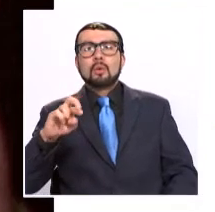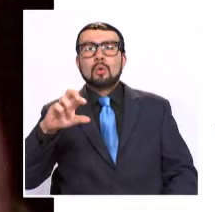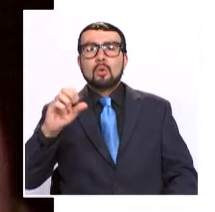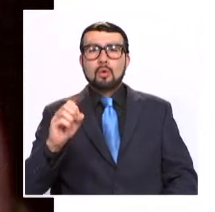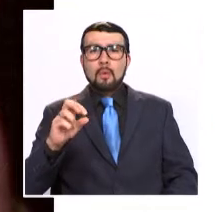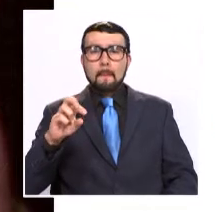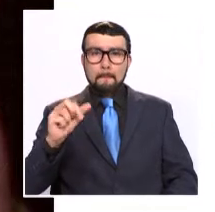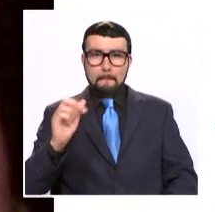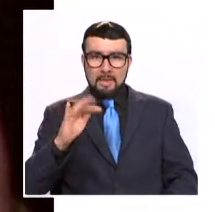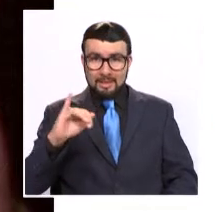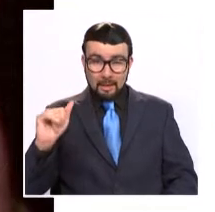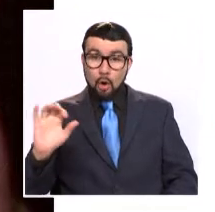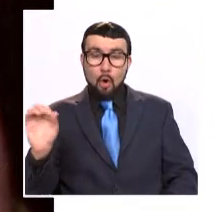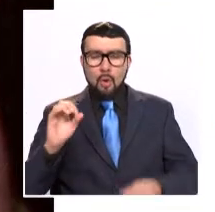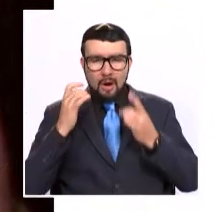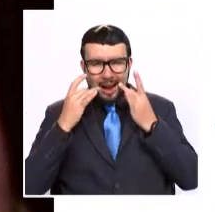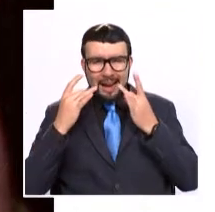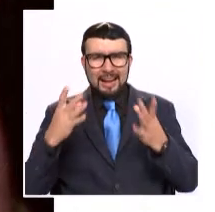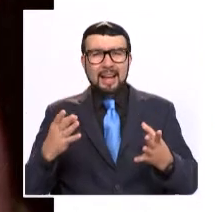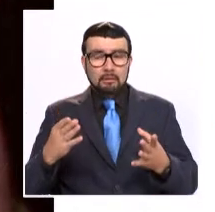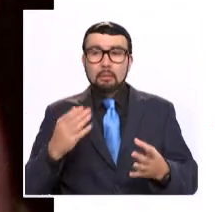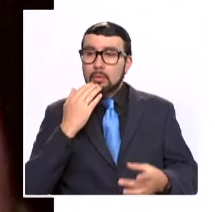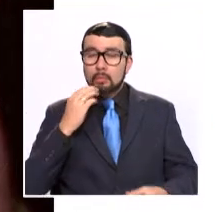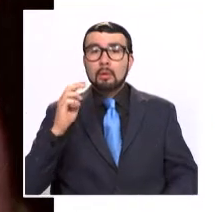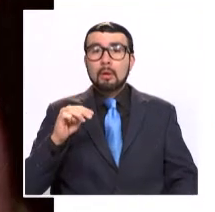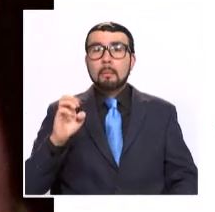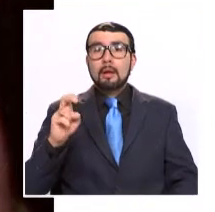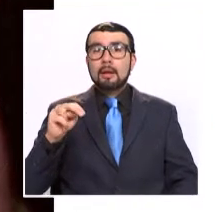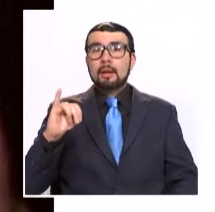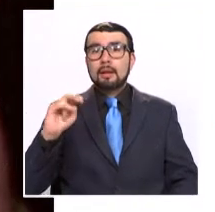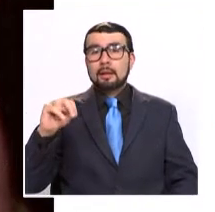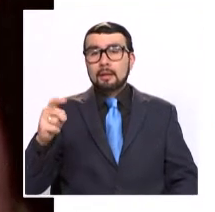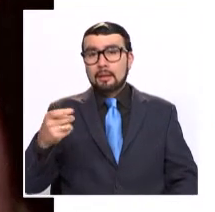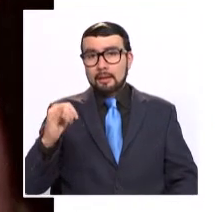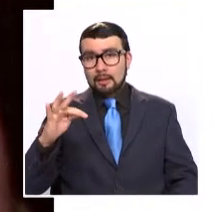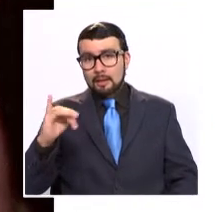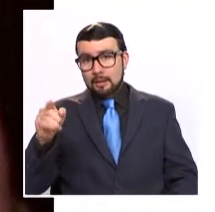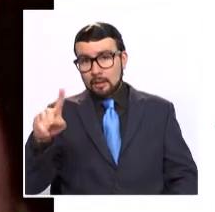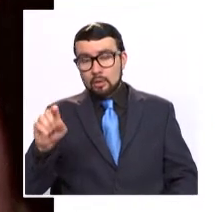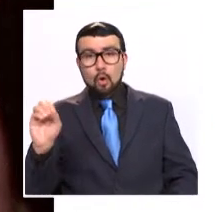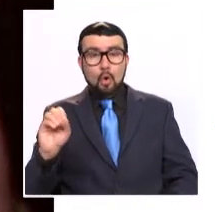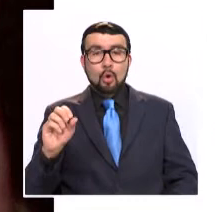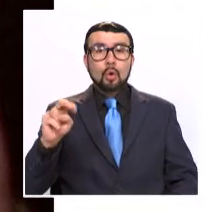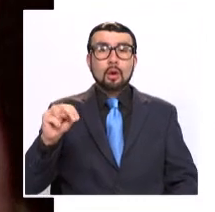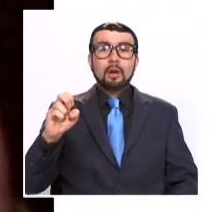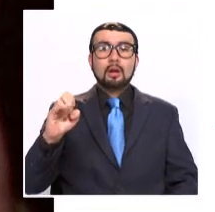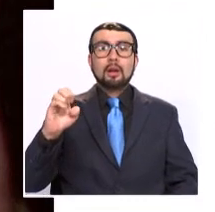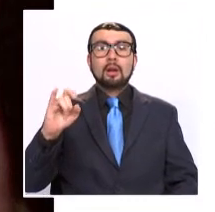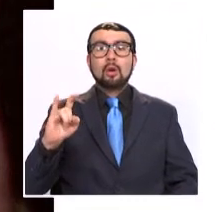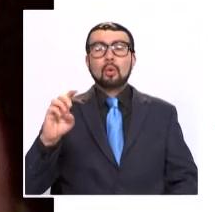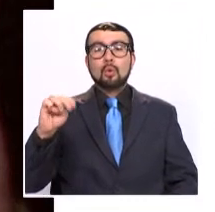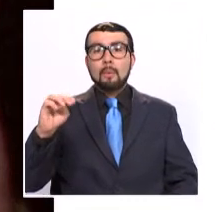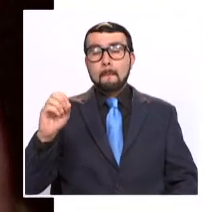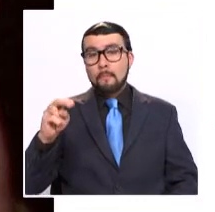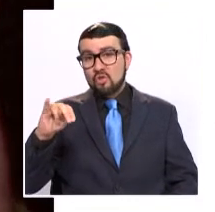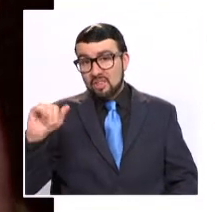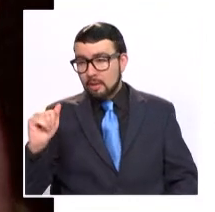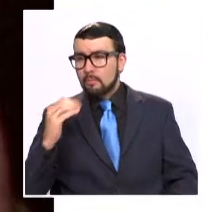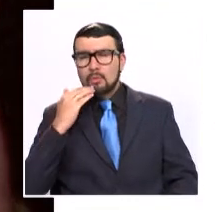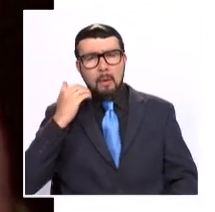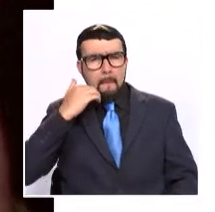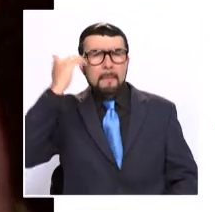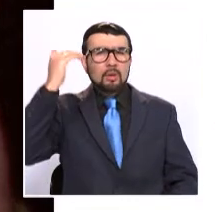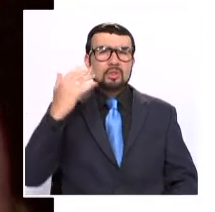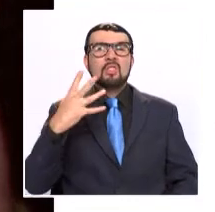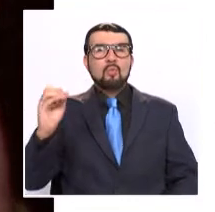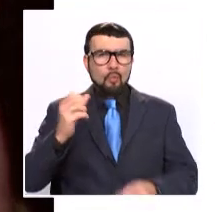infecciones graves como la meningitis o la neumonía. Entonces la vacuna del herpes zóster es una vacuna indicada en personas mayores de 50 años, que son